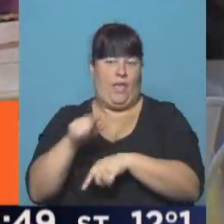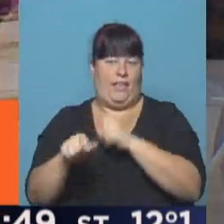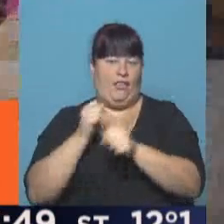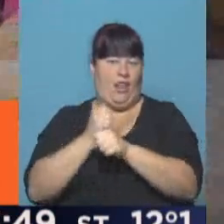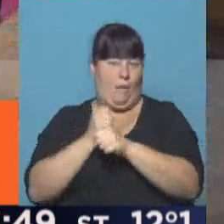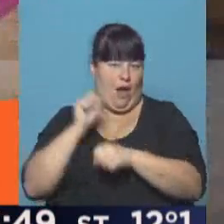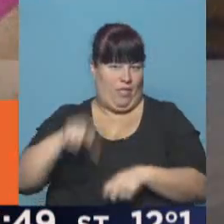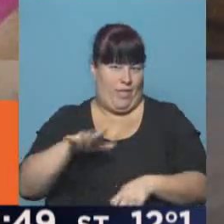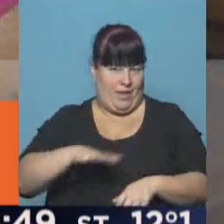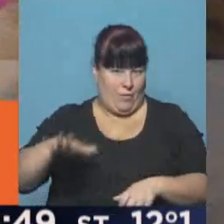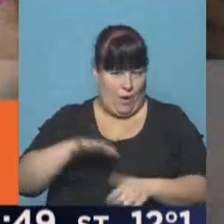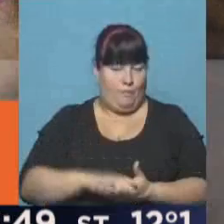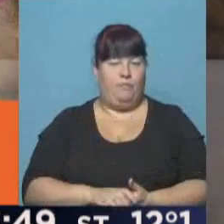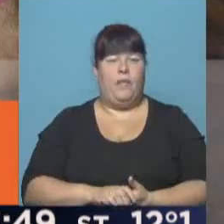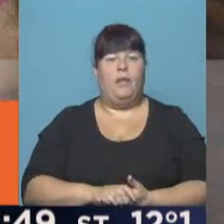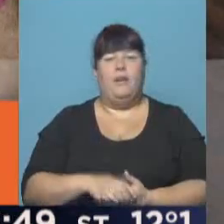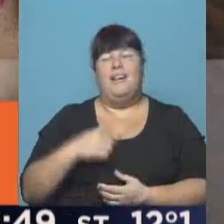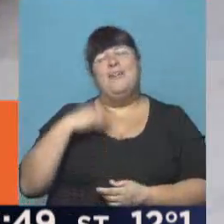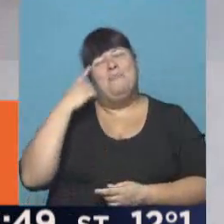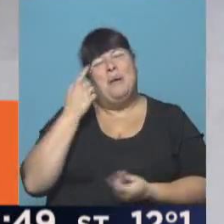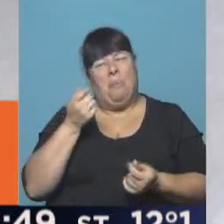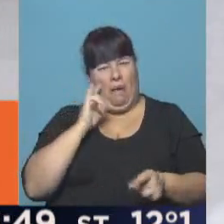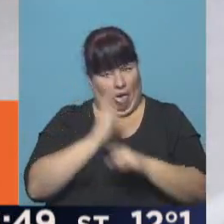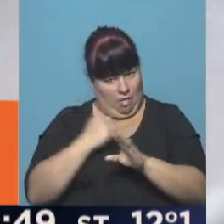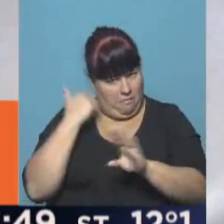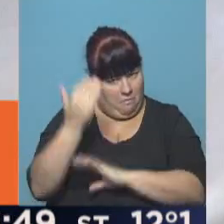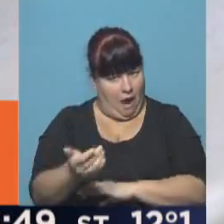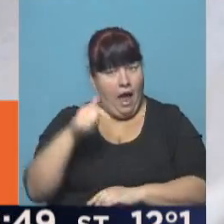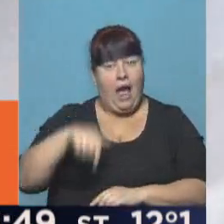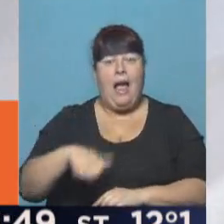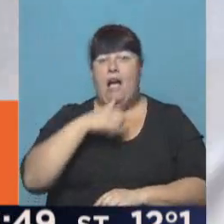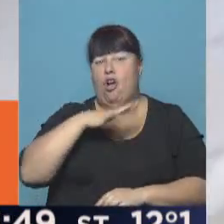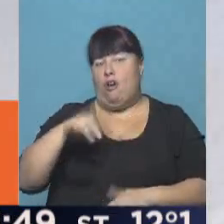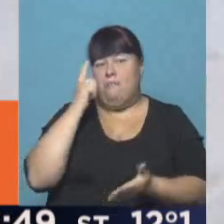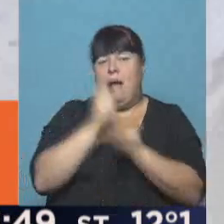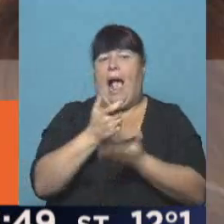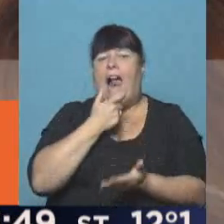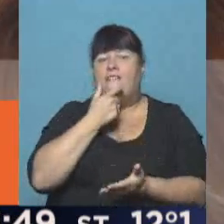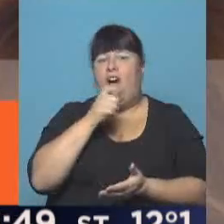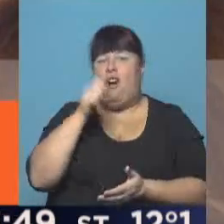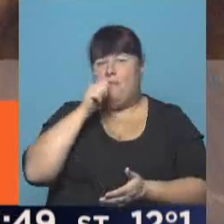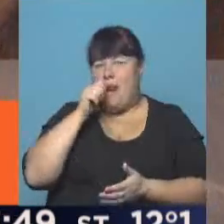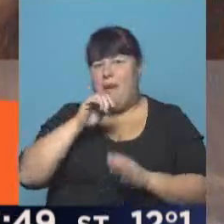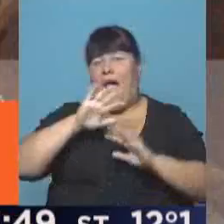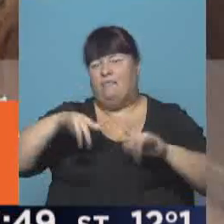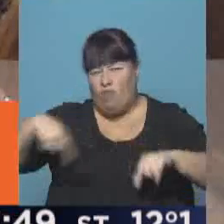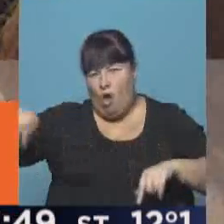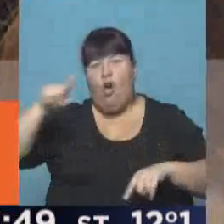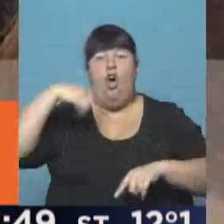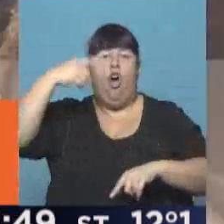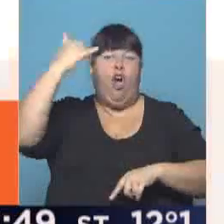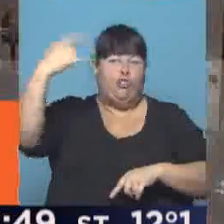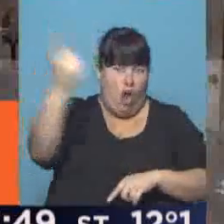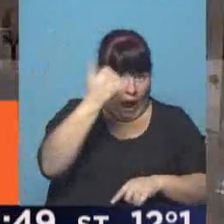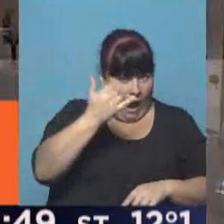de actividad local. Ha superado nuestras expectativas, y bueno, acá en la costa es un ícono el alfajor costero. Como en otros lados tiene otros